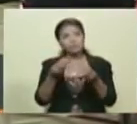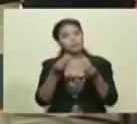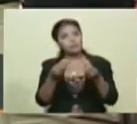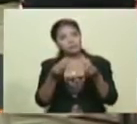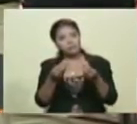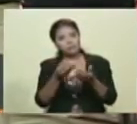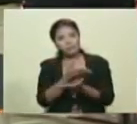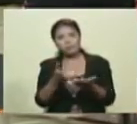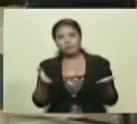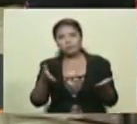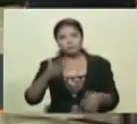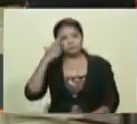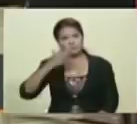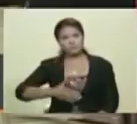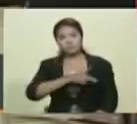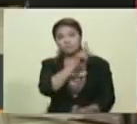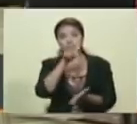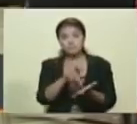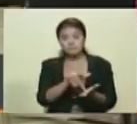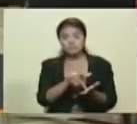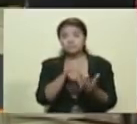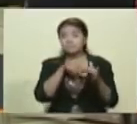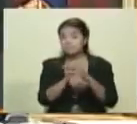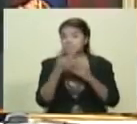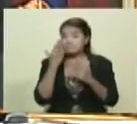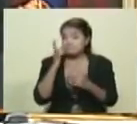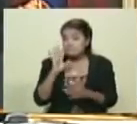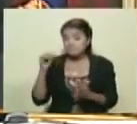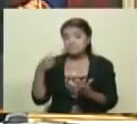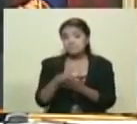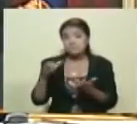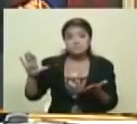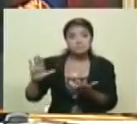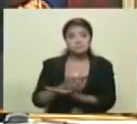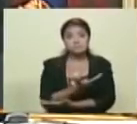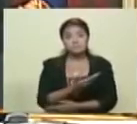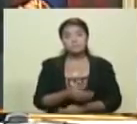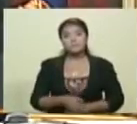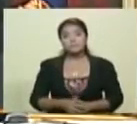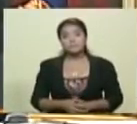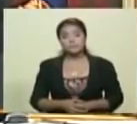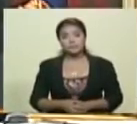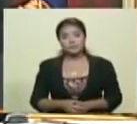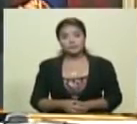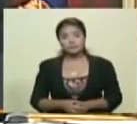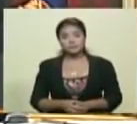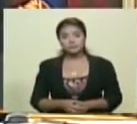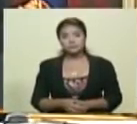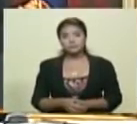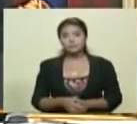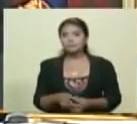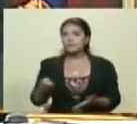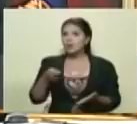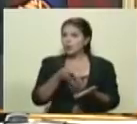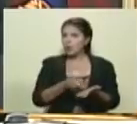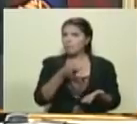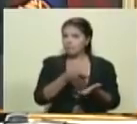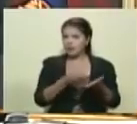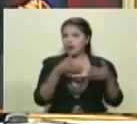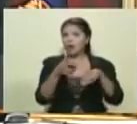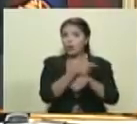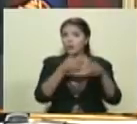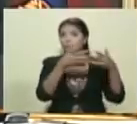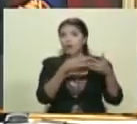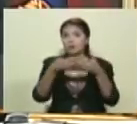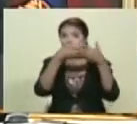esos oficiales que participaron en esas intentonas frustradas, financiadas por el gobierno de Estados Unidos desde